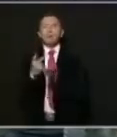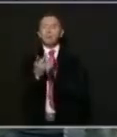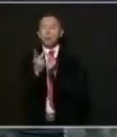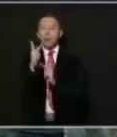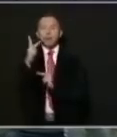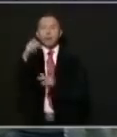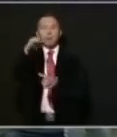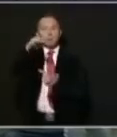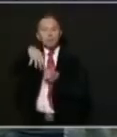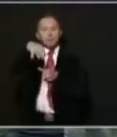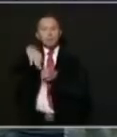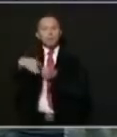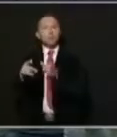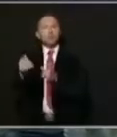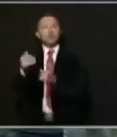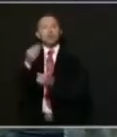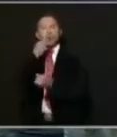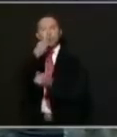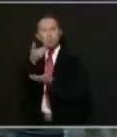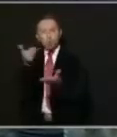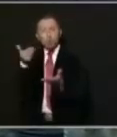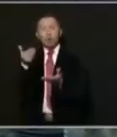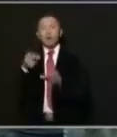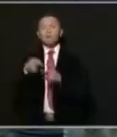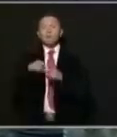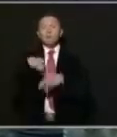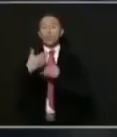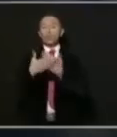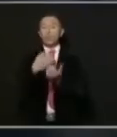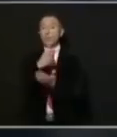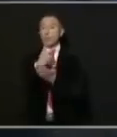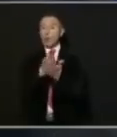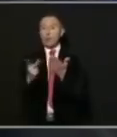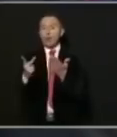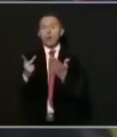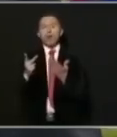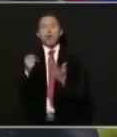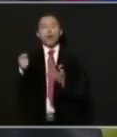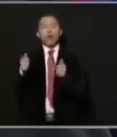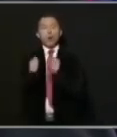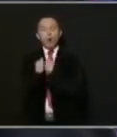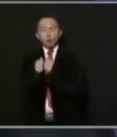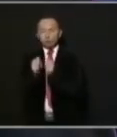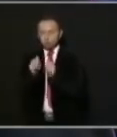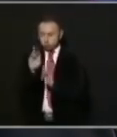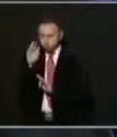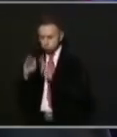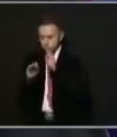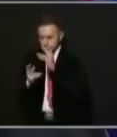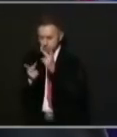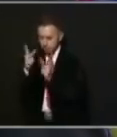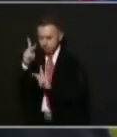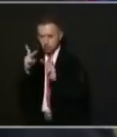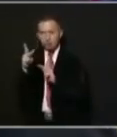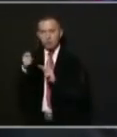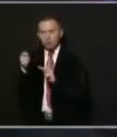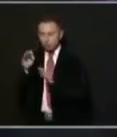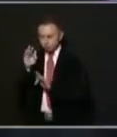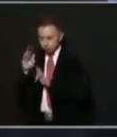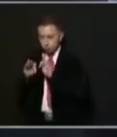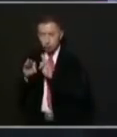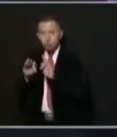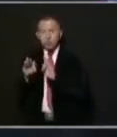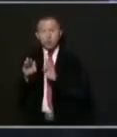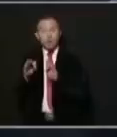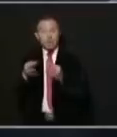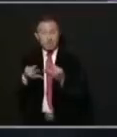Iniciará un programa de entrega de fertilizantes, cuidando que no se dañen los